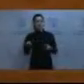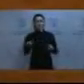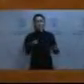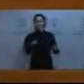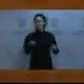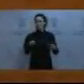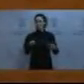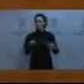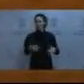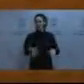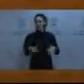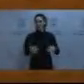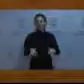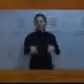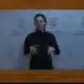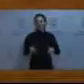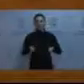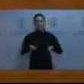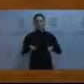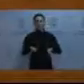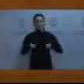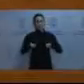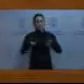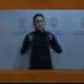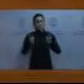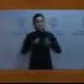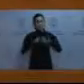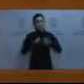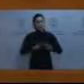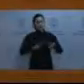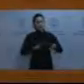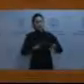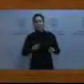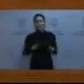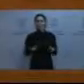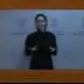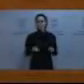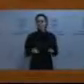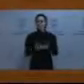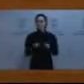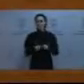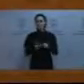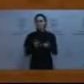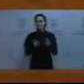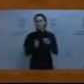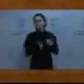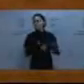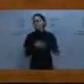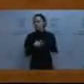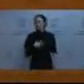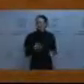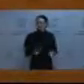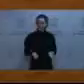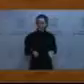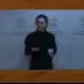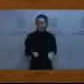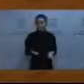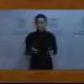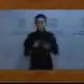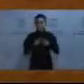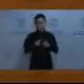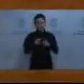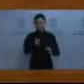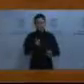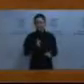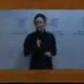te han costado una buena cantidad de dinero y que realmente lo que no podemos permitir es que sigan más desaprovechadas. Yo creo que investigando acerca de nuestra